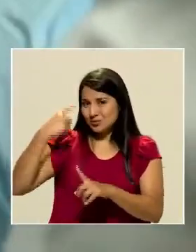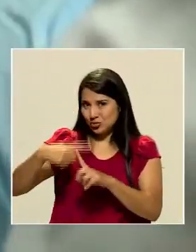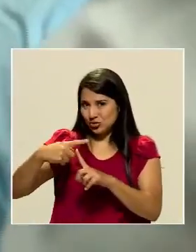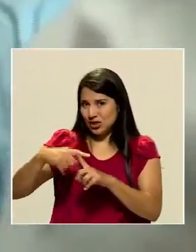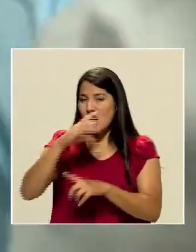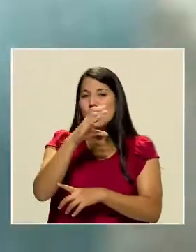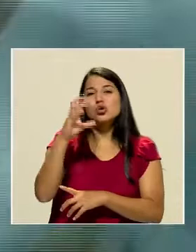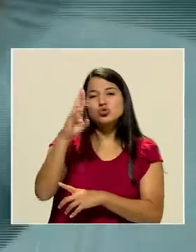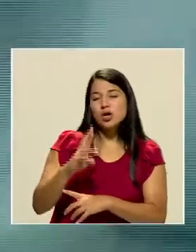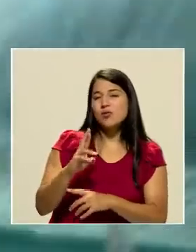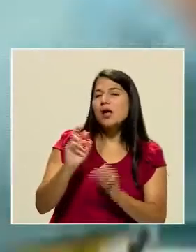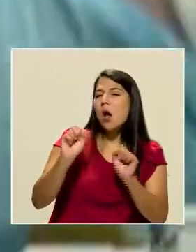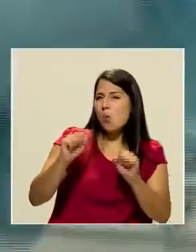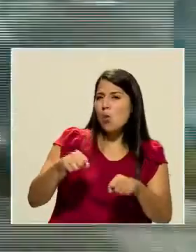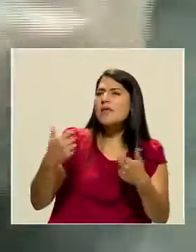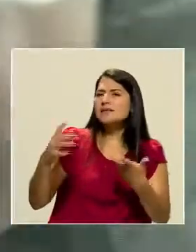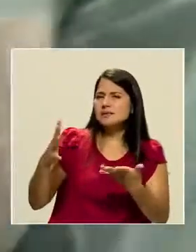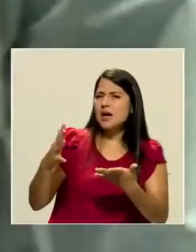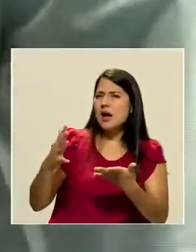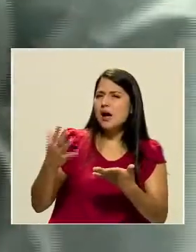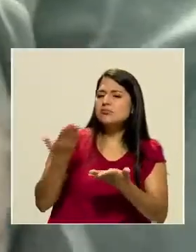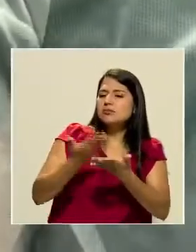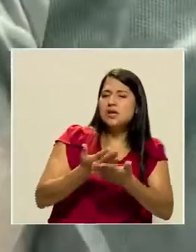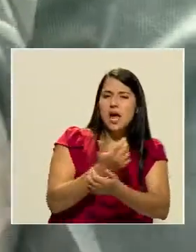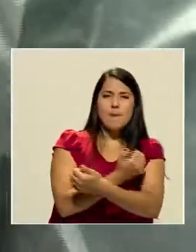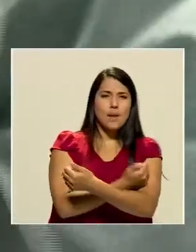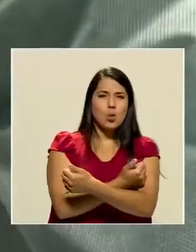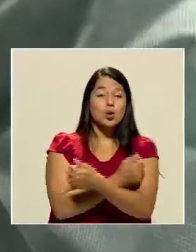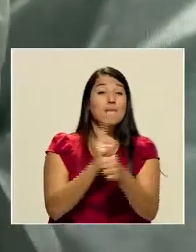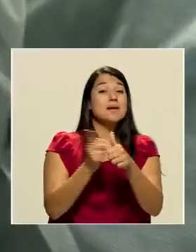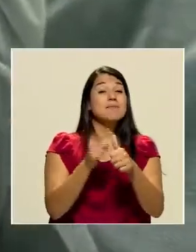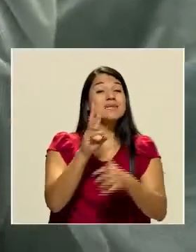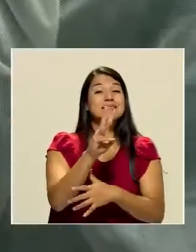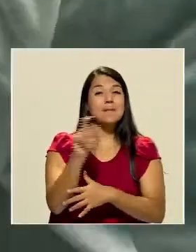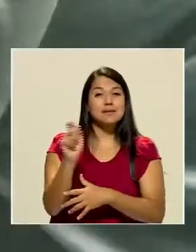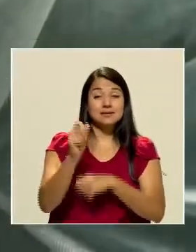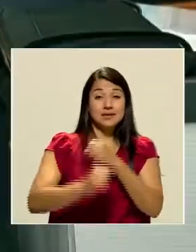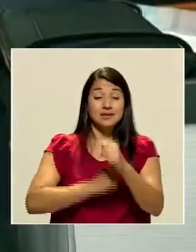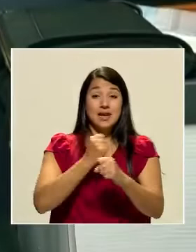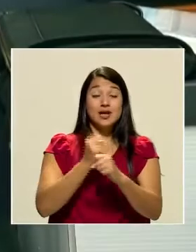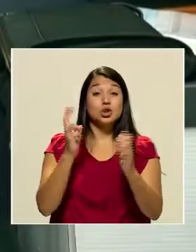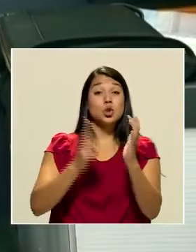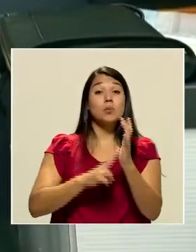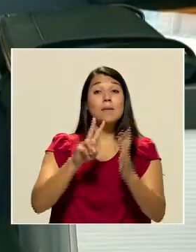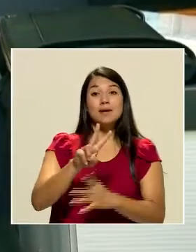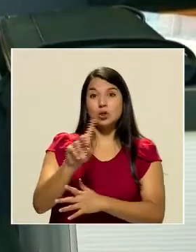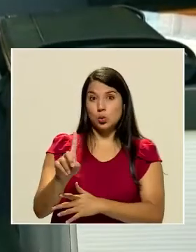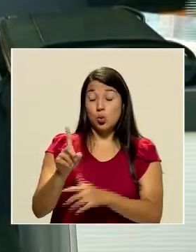vacunas ya bastante entrado el primer semestre del año 2021. Entonces, podríamos